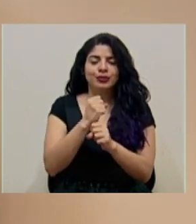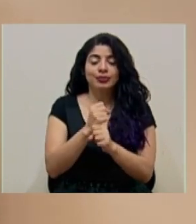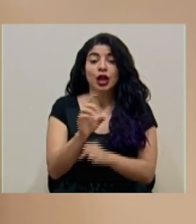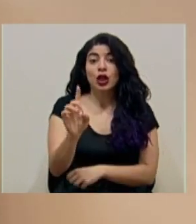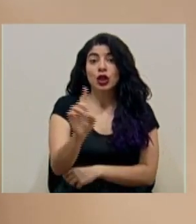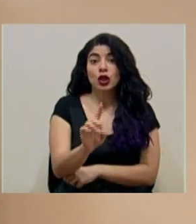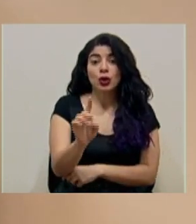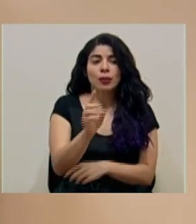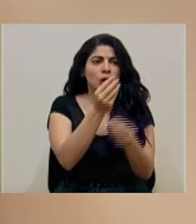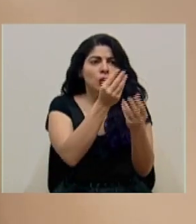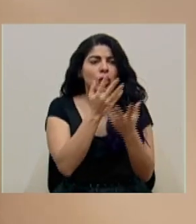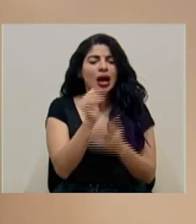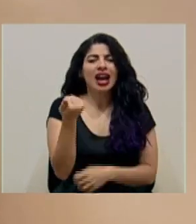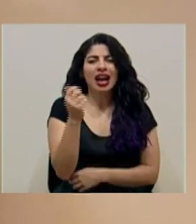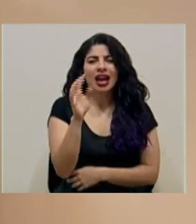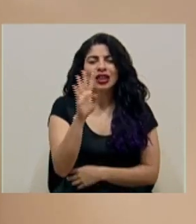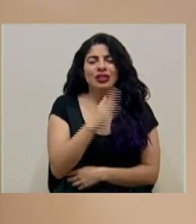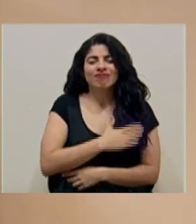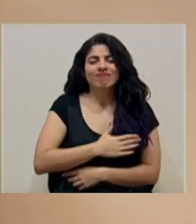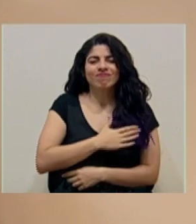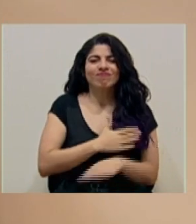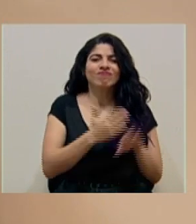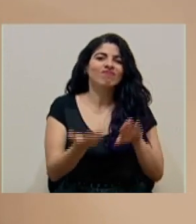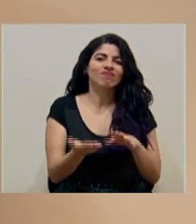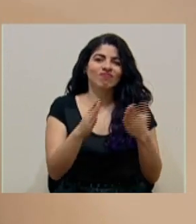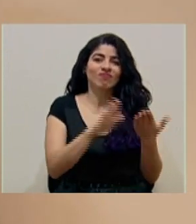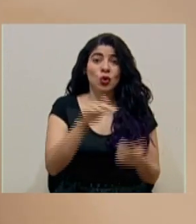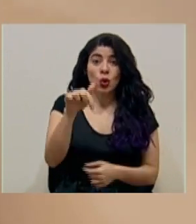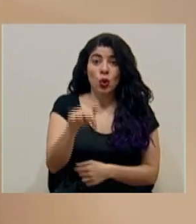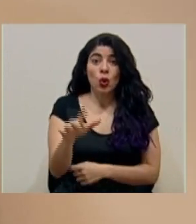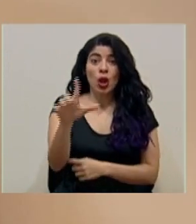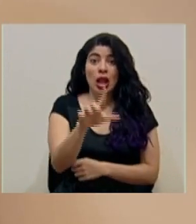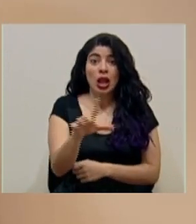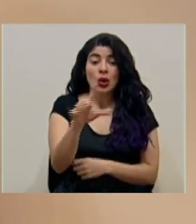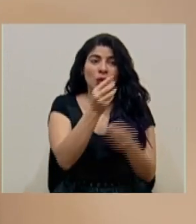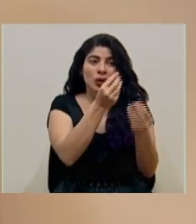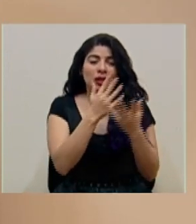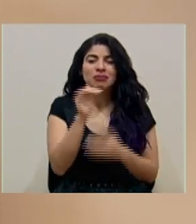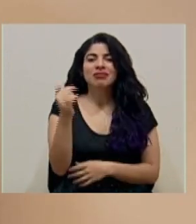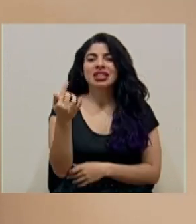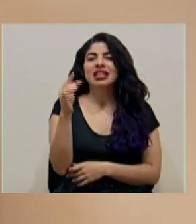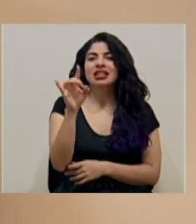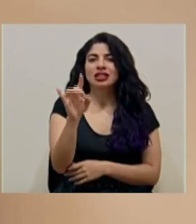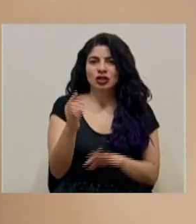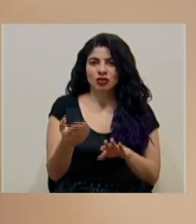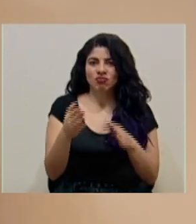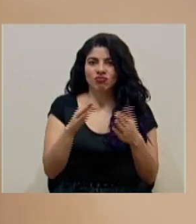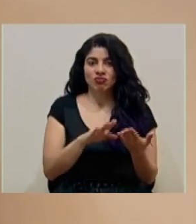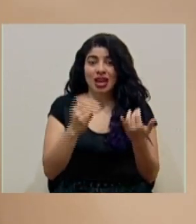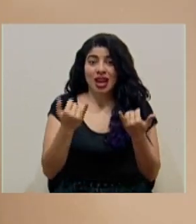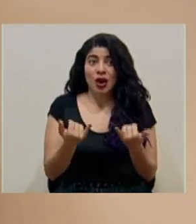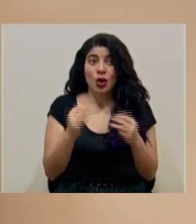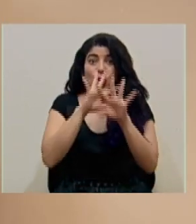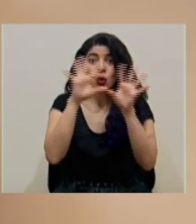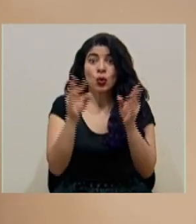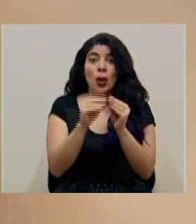domingo se reportaron 14 lamentables fallecimientos y hoy lunes se reportan 18, llegando a un total